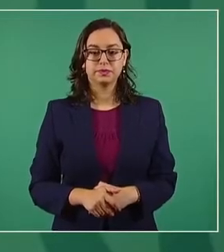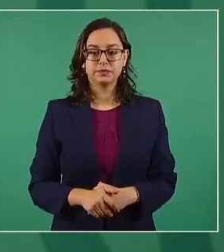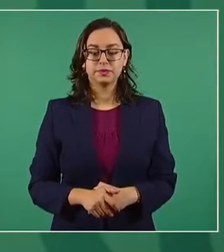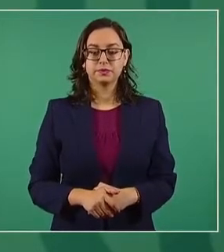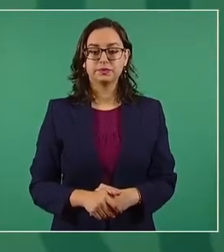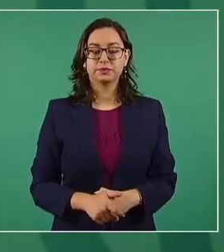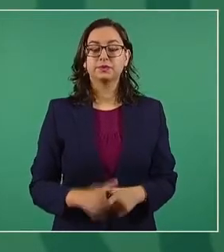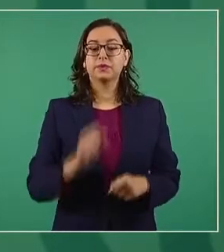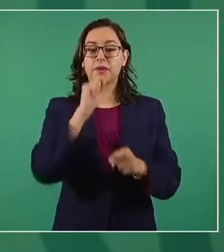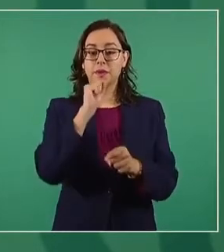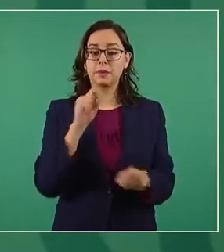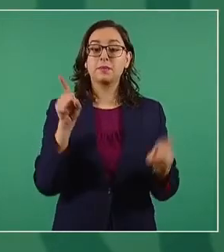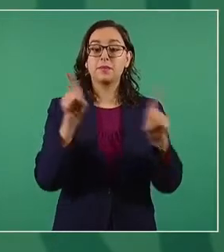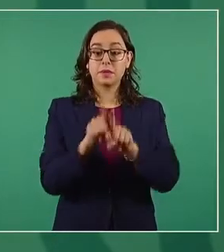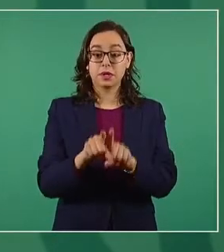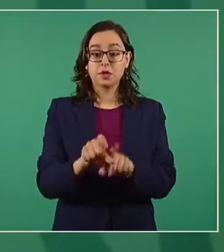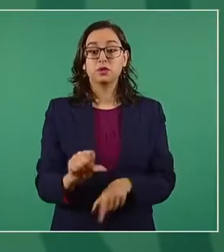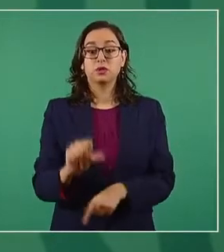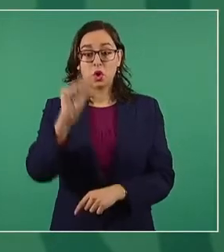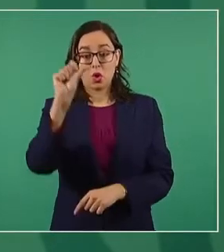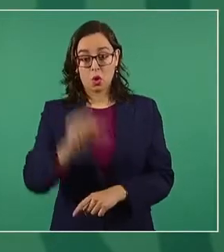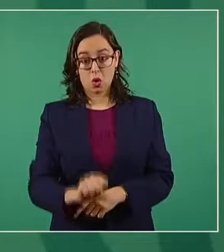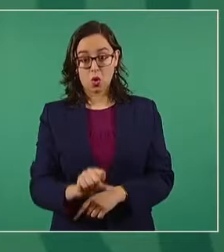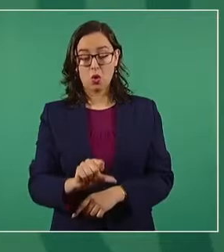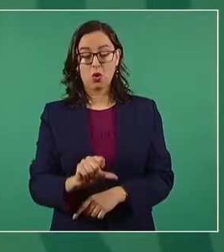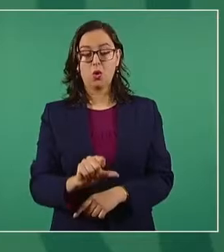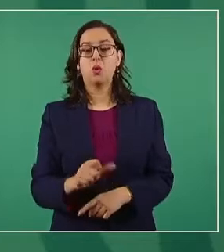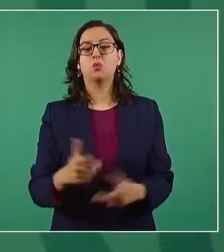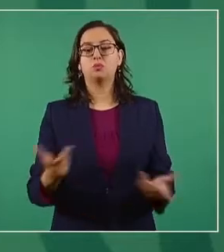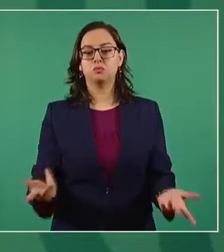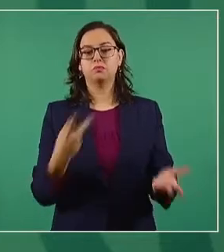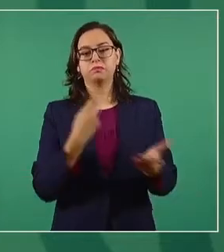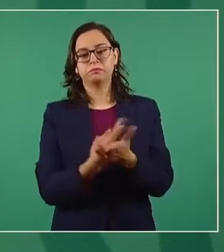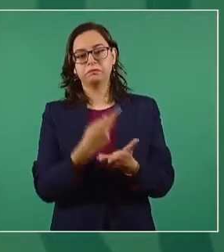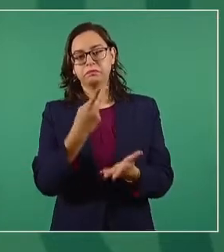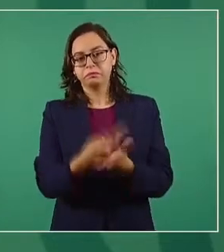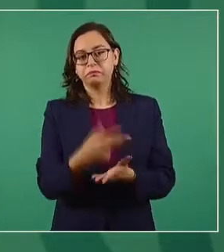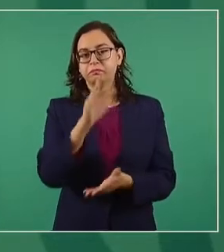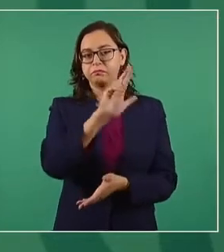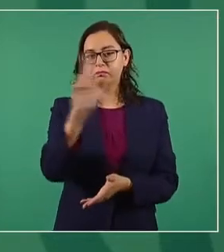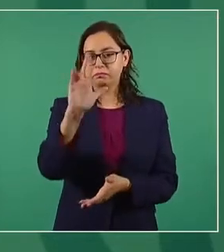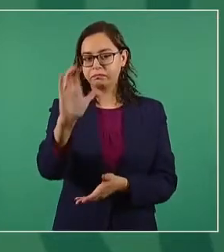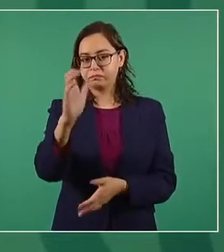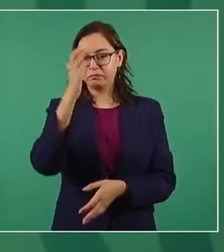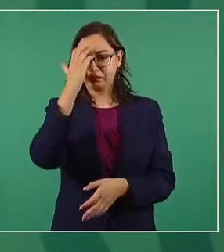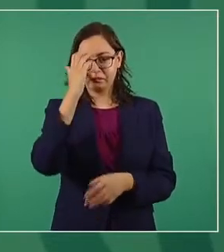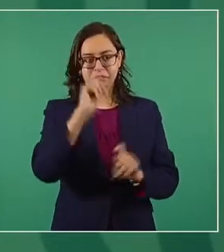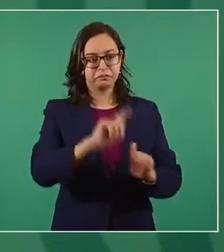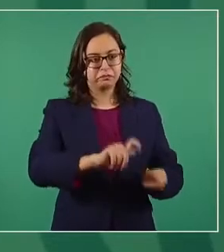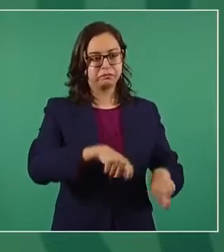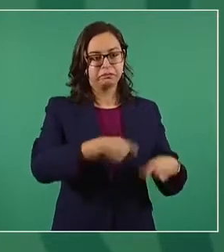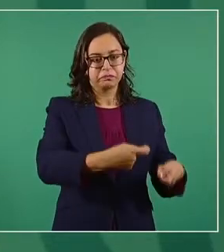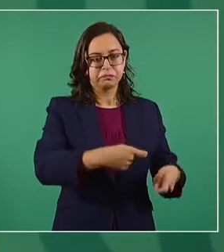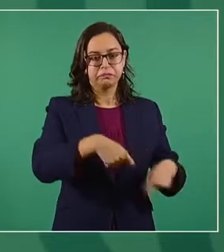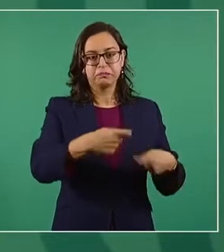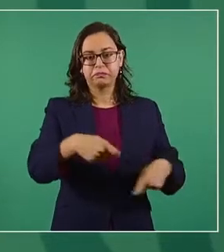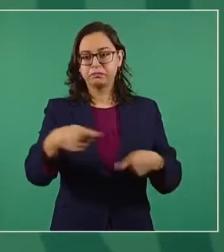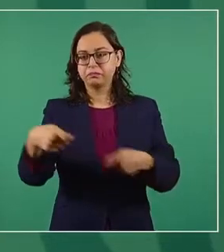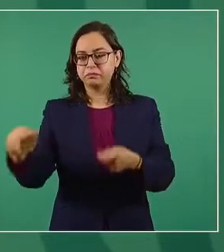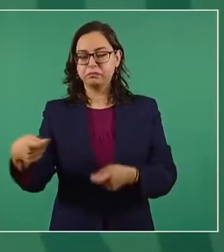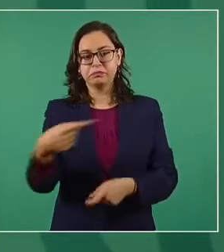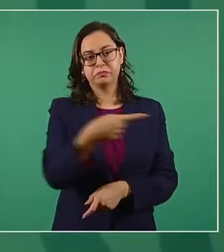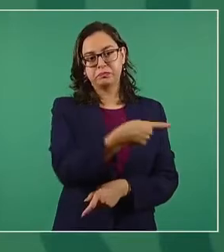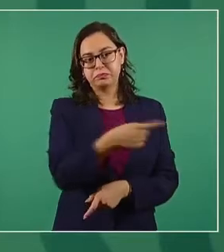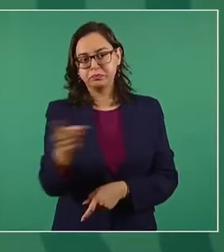entregar reconocimientos al personal de salud que han estado ayudando mucho